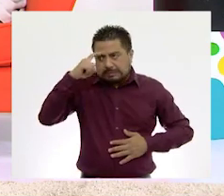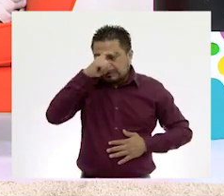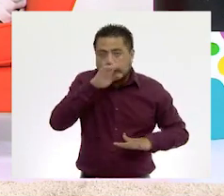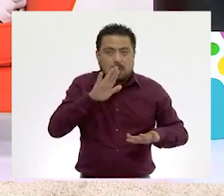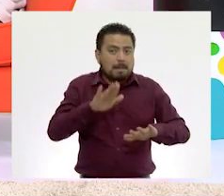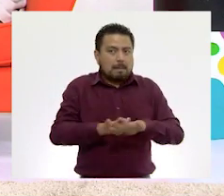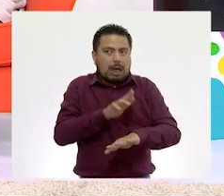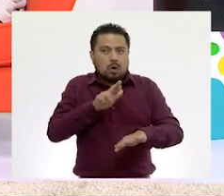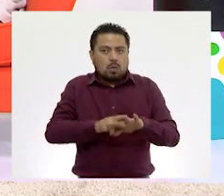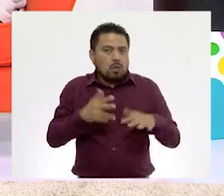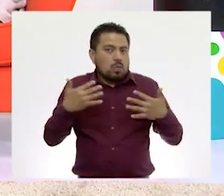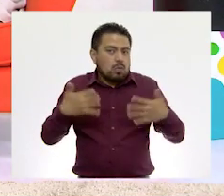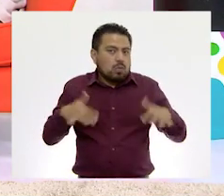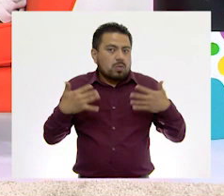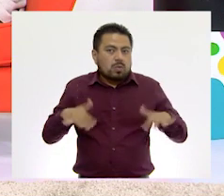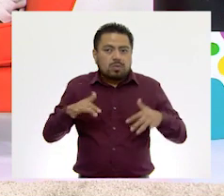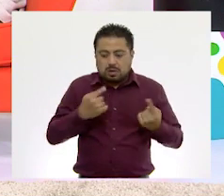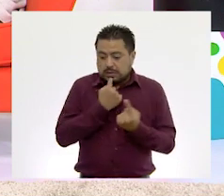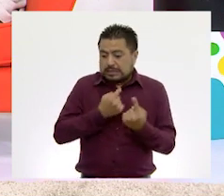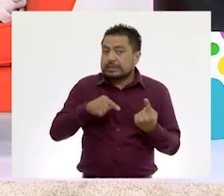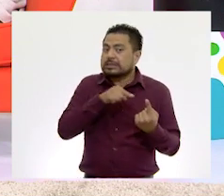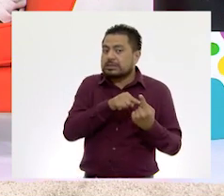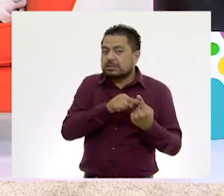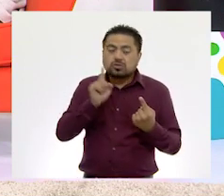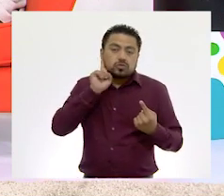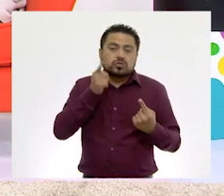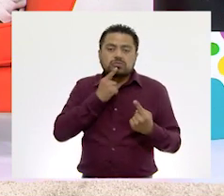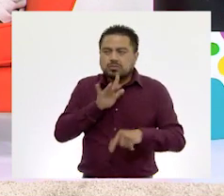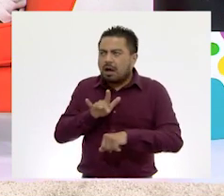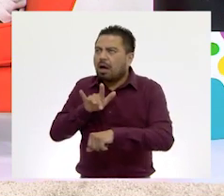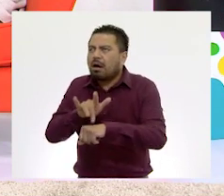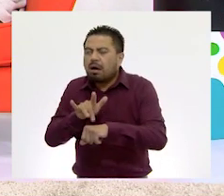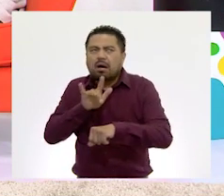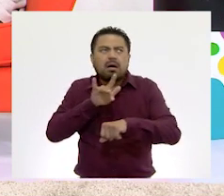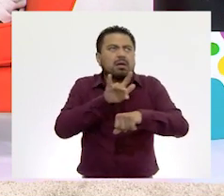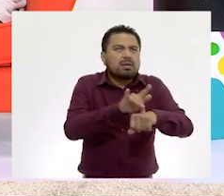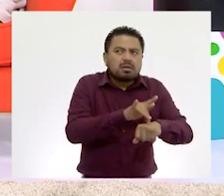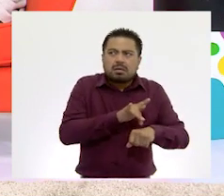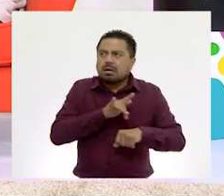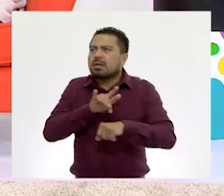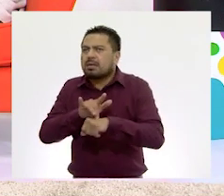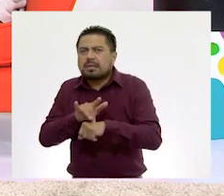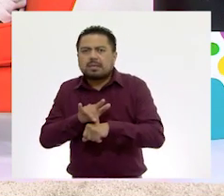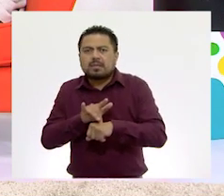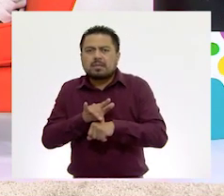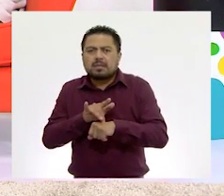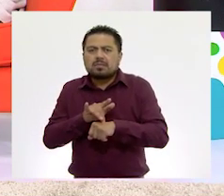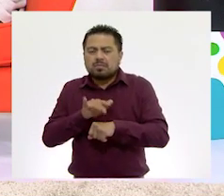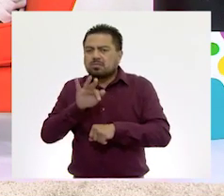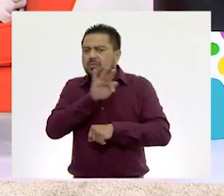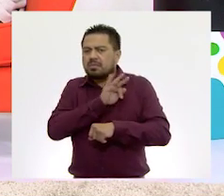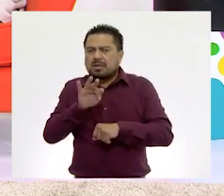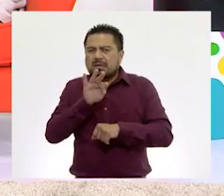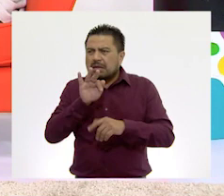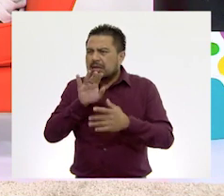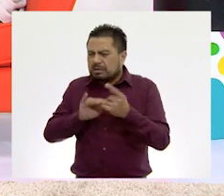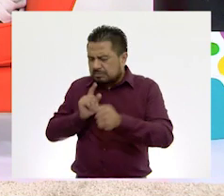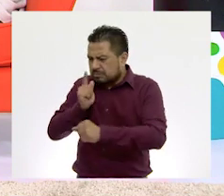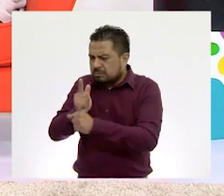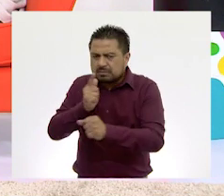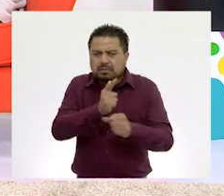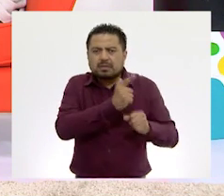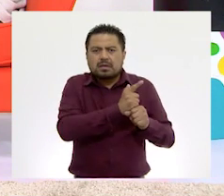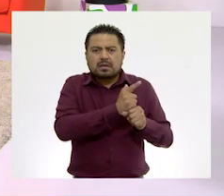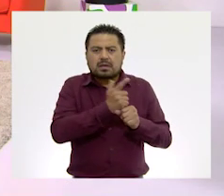muy grande. Realmente el niño sordo se enfrenta a tratar de decodificar, de